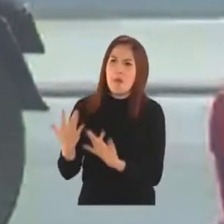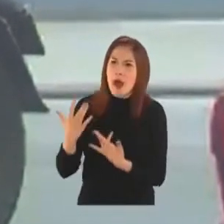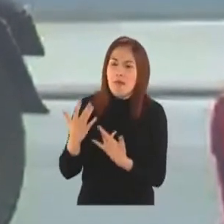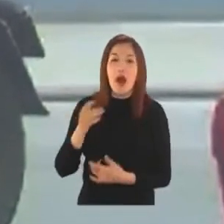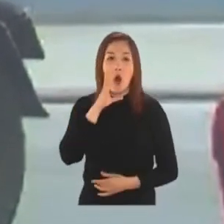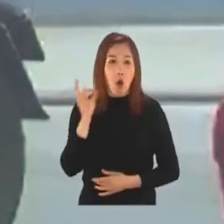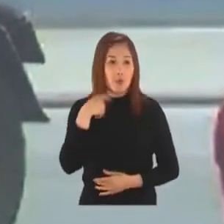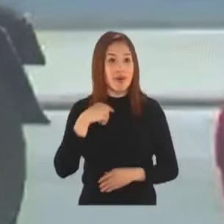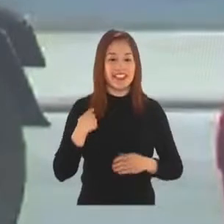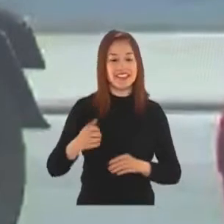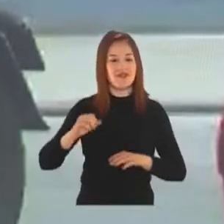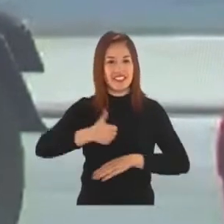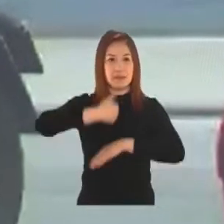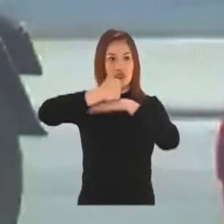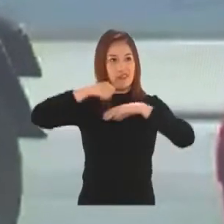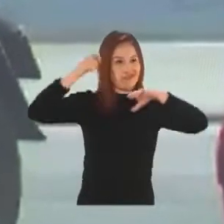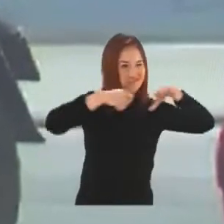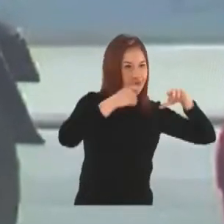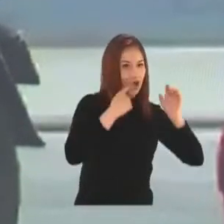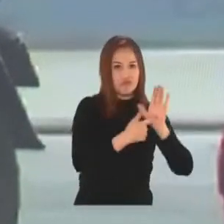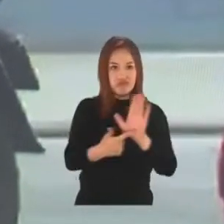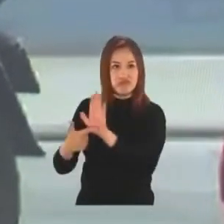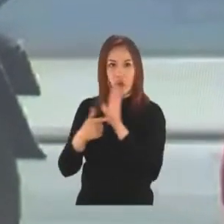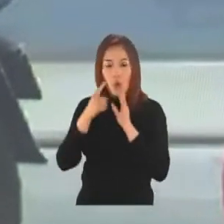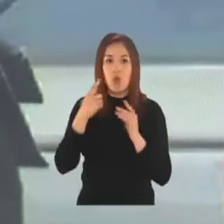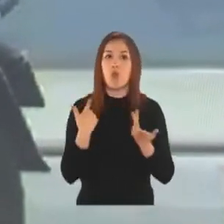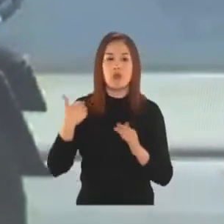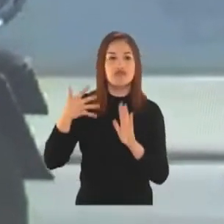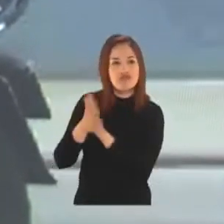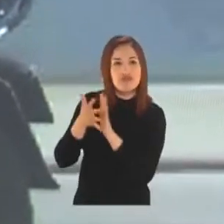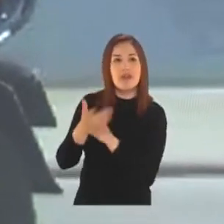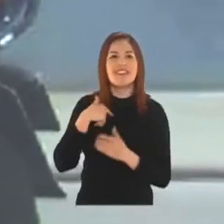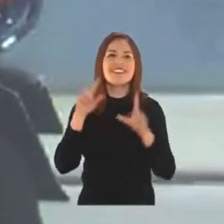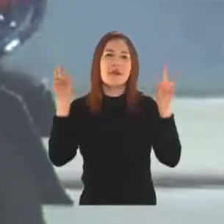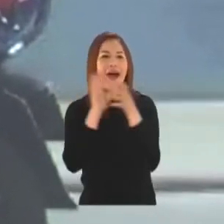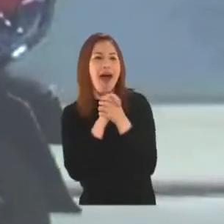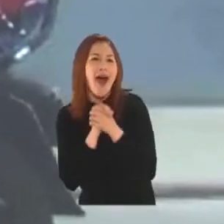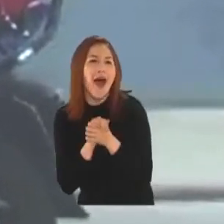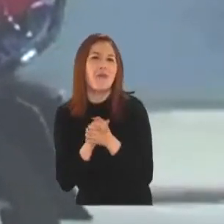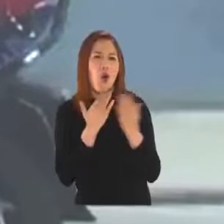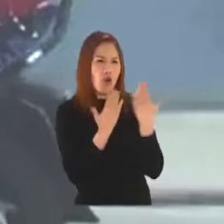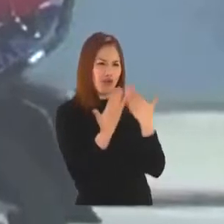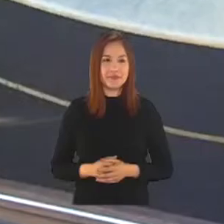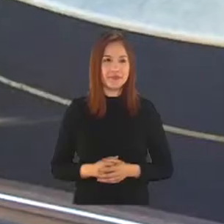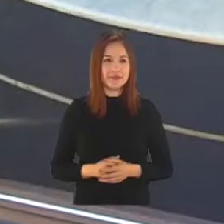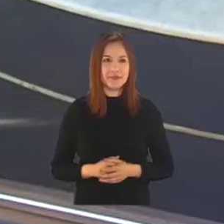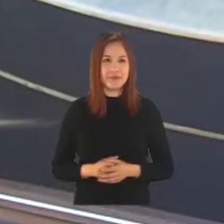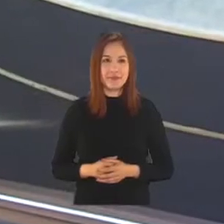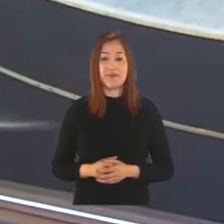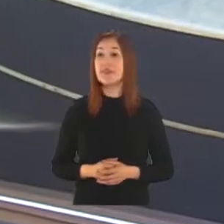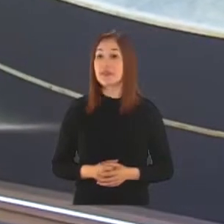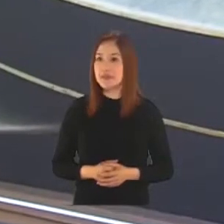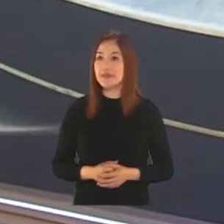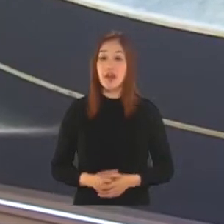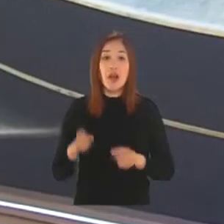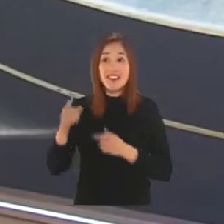Kosinski sobre esta producción con un lenguaje universal y con una historia que nos va a enseñar sobre la amistad y la confianza. En